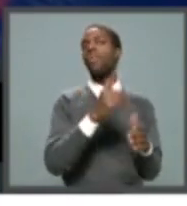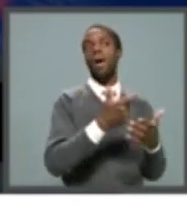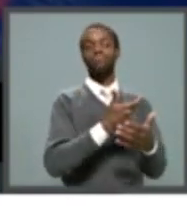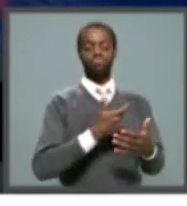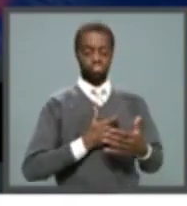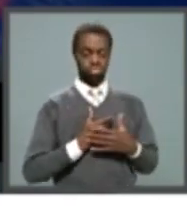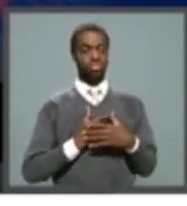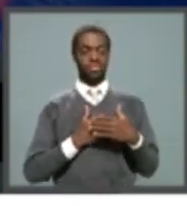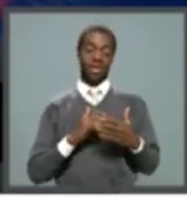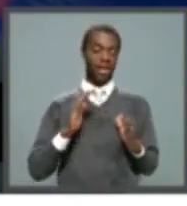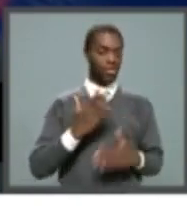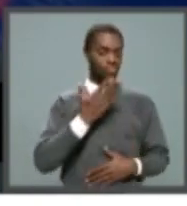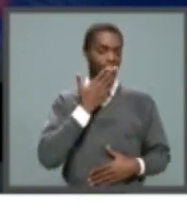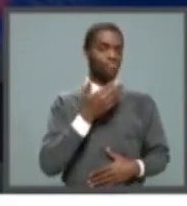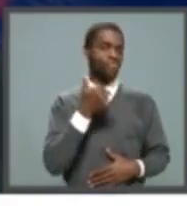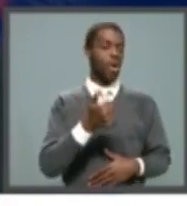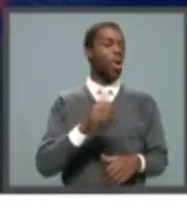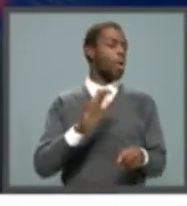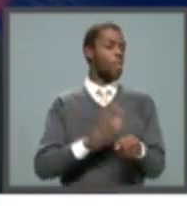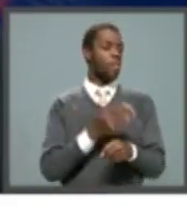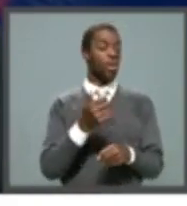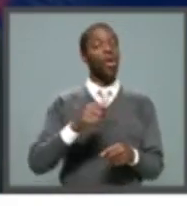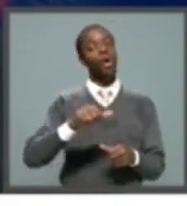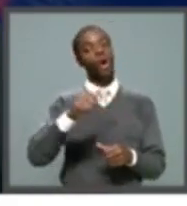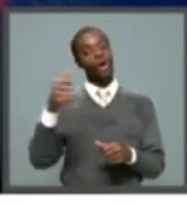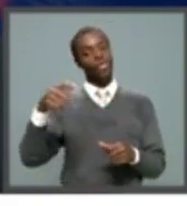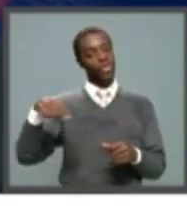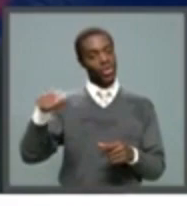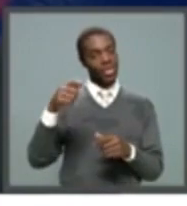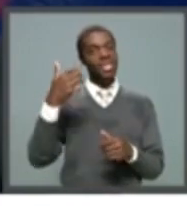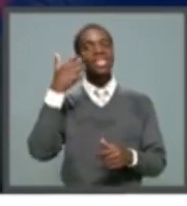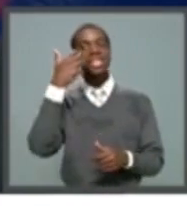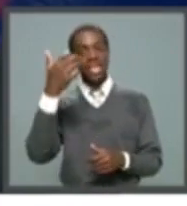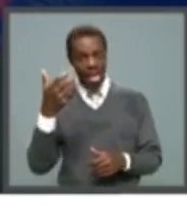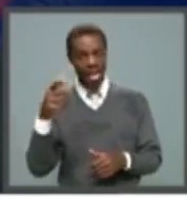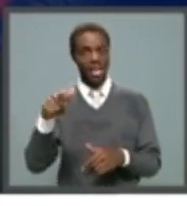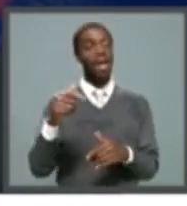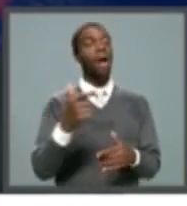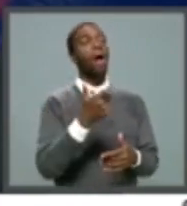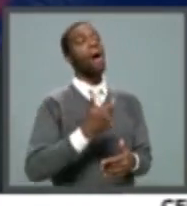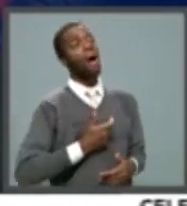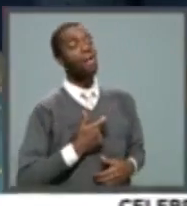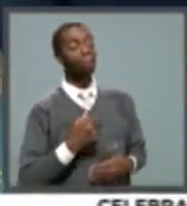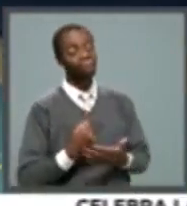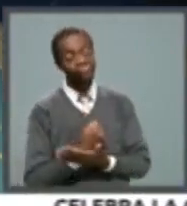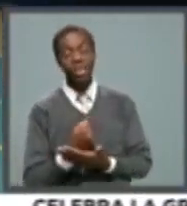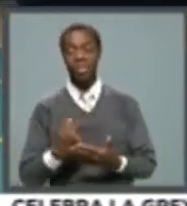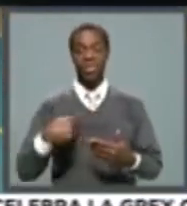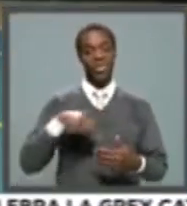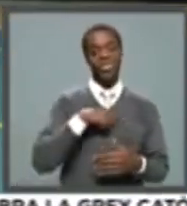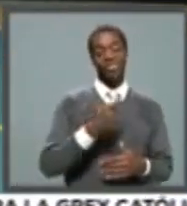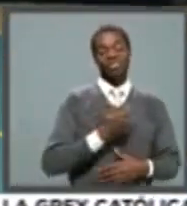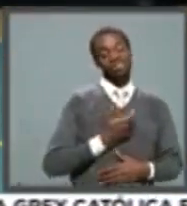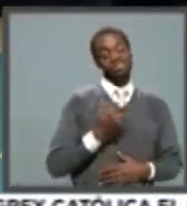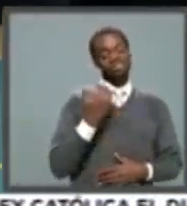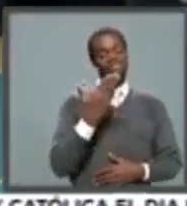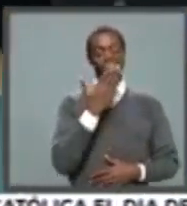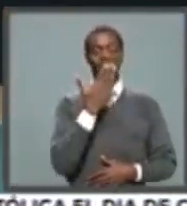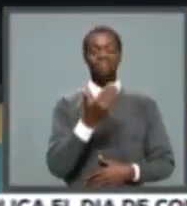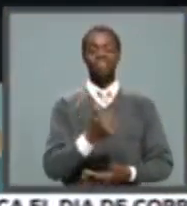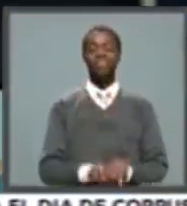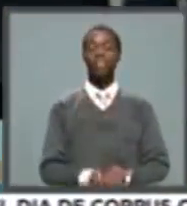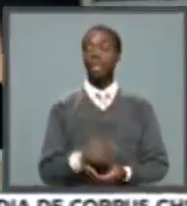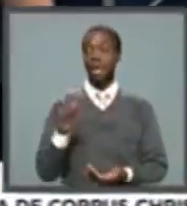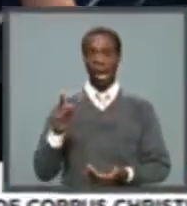estuvo padrísimo. Porque, es una medalla que muchísimos quisieran tener. Sus victorias no